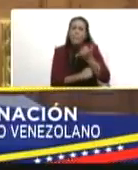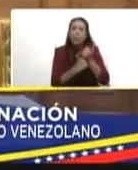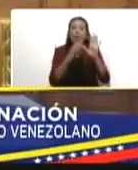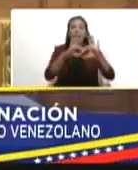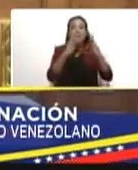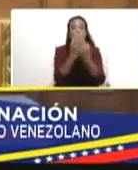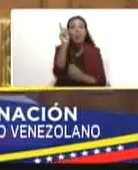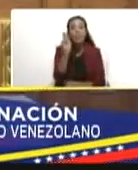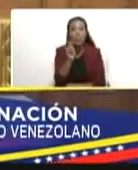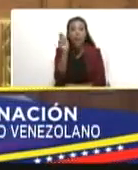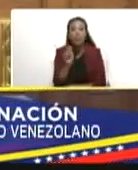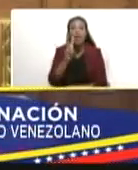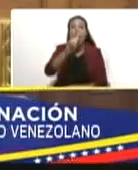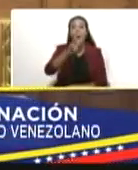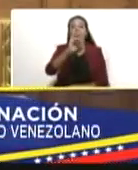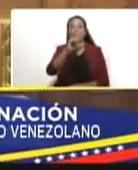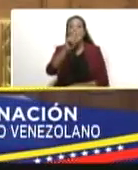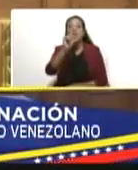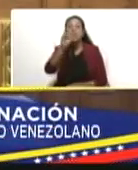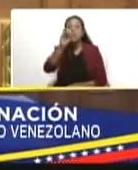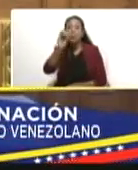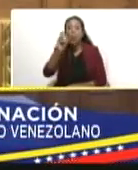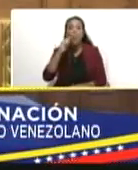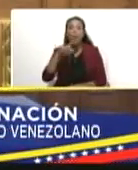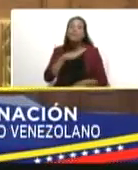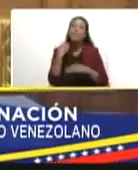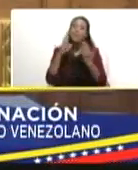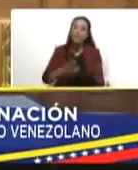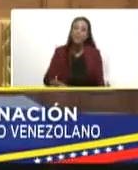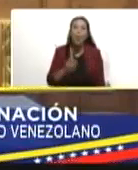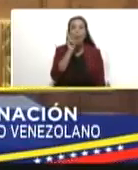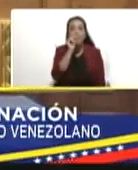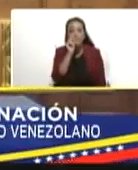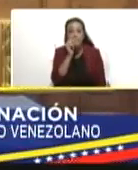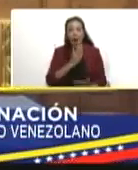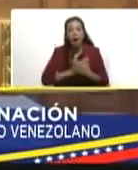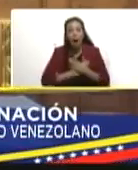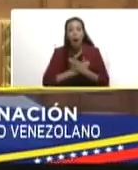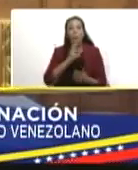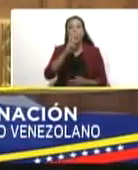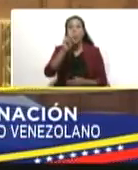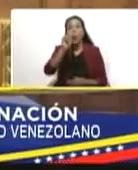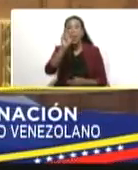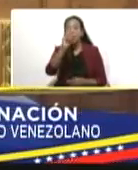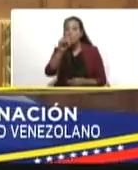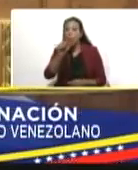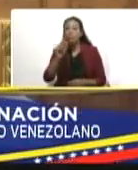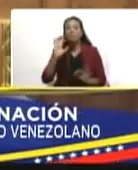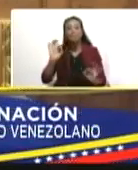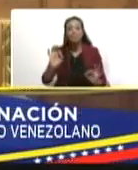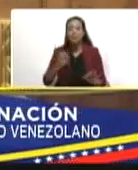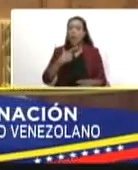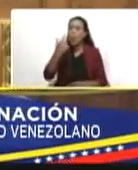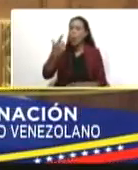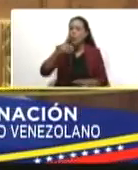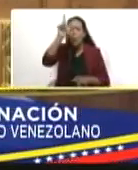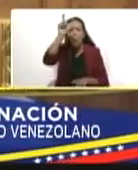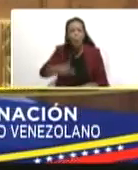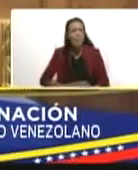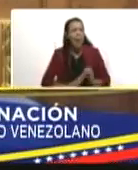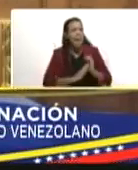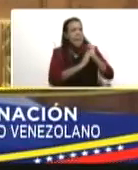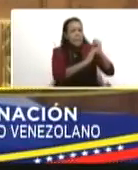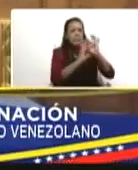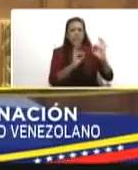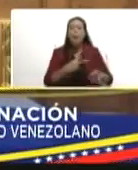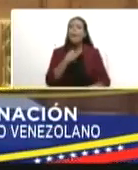al diputado Wiston vallenilla por el fallecimiento de su querido padre una gloria de la locución nacional el señor